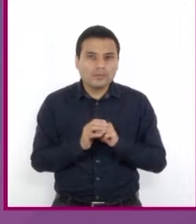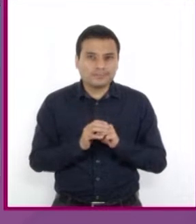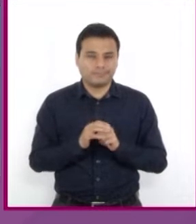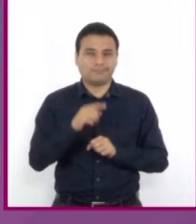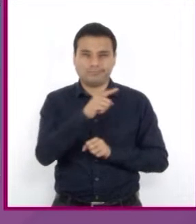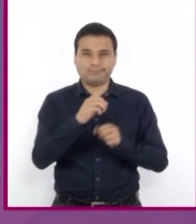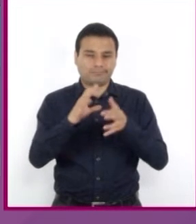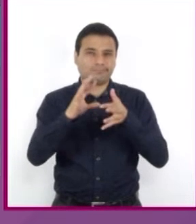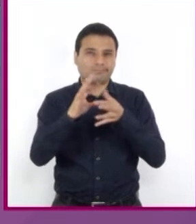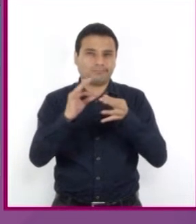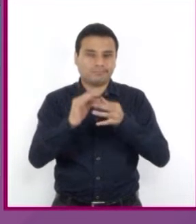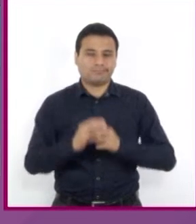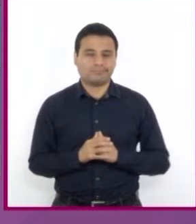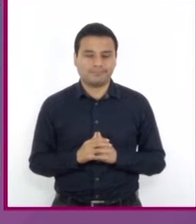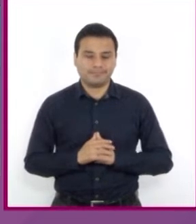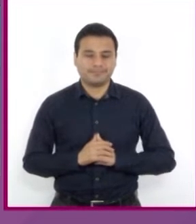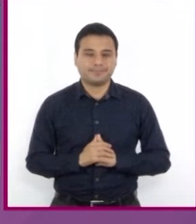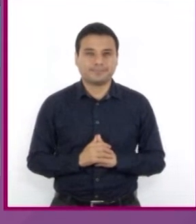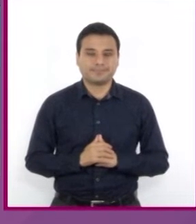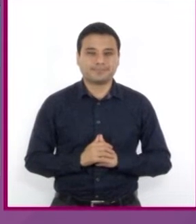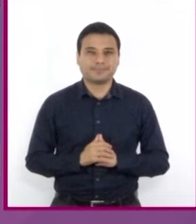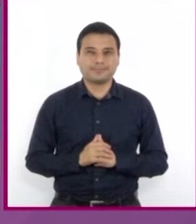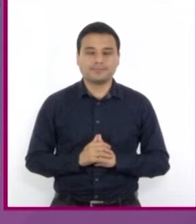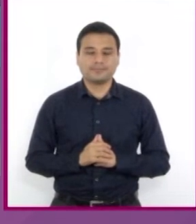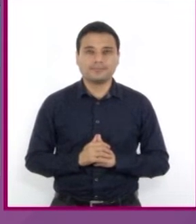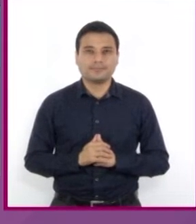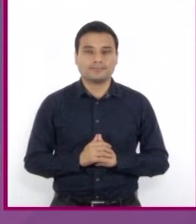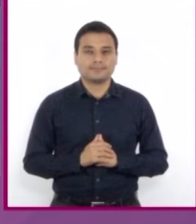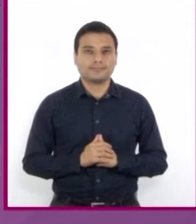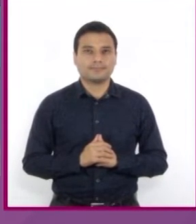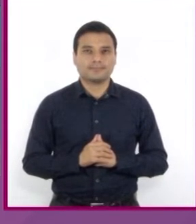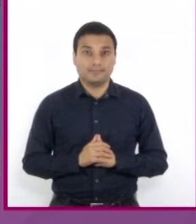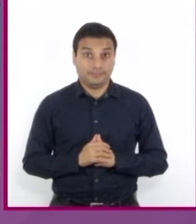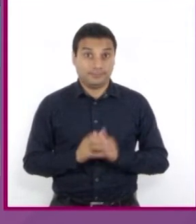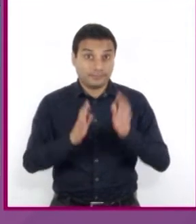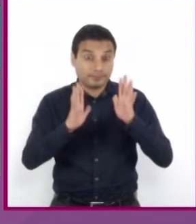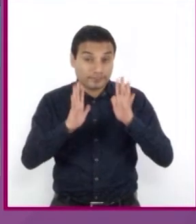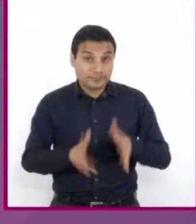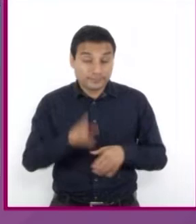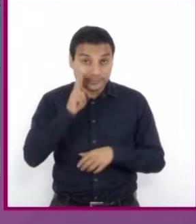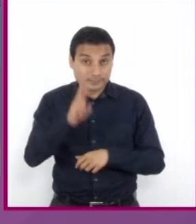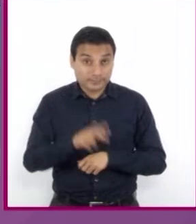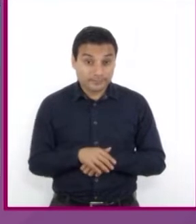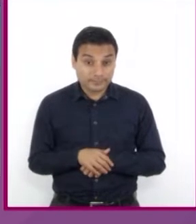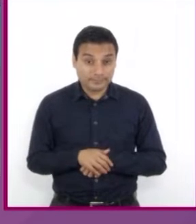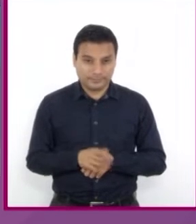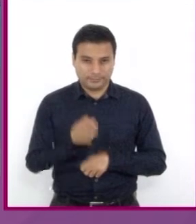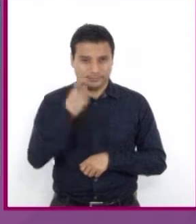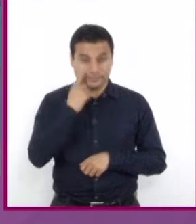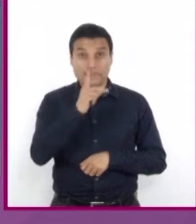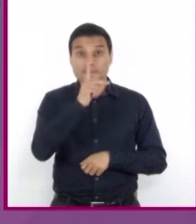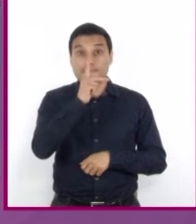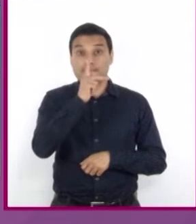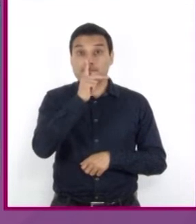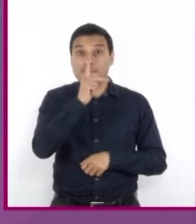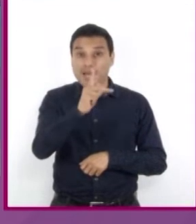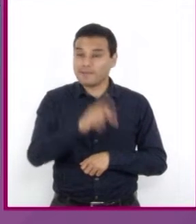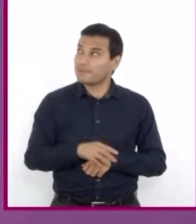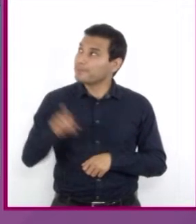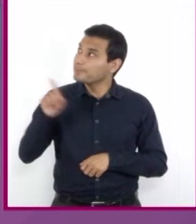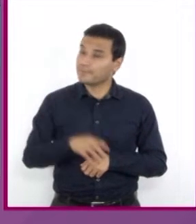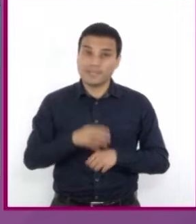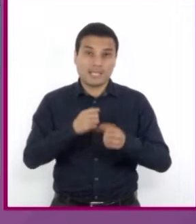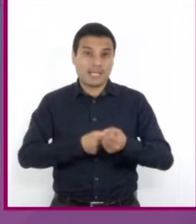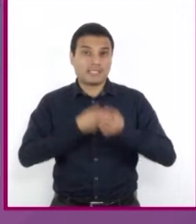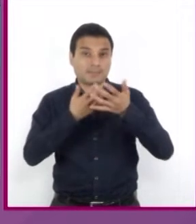algebraica equivalente a la que está en la tarjeta. Si se dieron cuenta, se han resaltado las palabras expresión